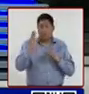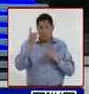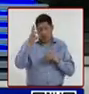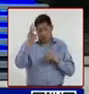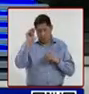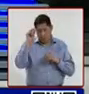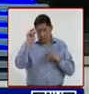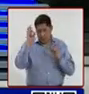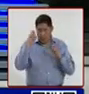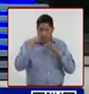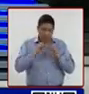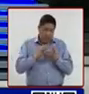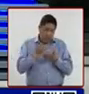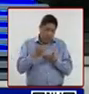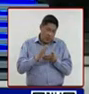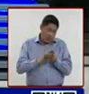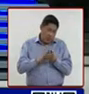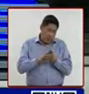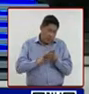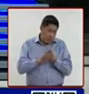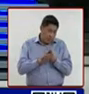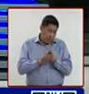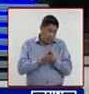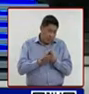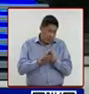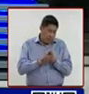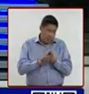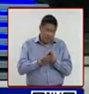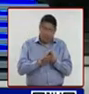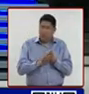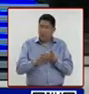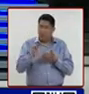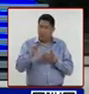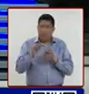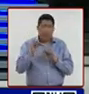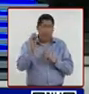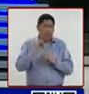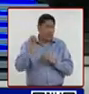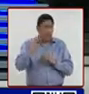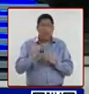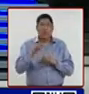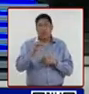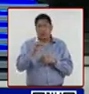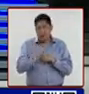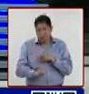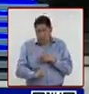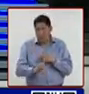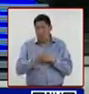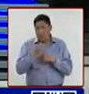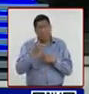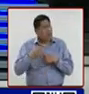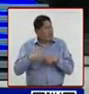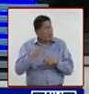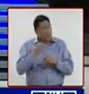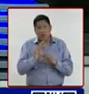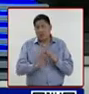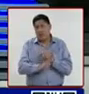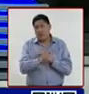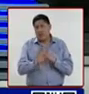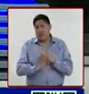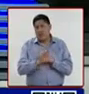barbijo, sino del alcohol en gel. Sí, señor. Del alcohol... con bajo porcentaje, sí. Para que no haga daño a la piel. Exacto. Bueno, hay que seguirse